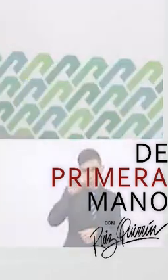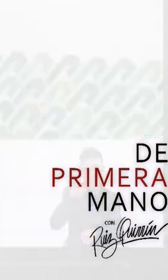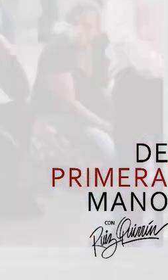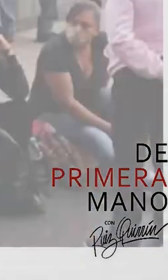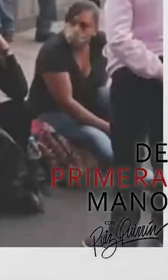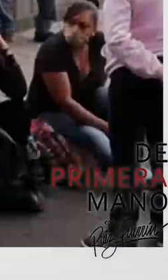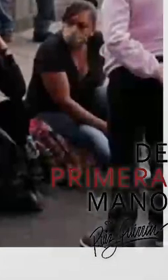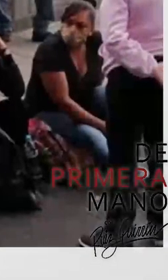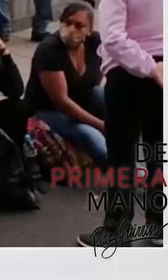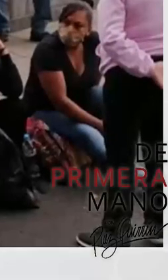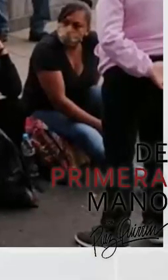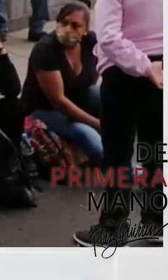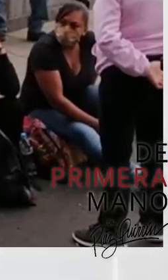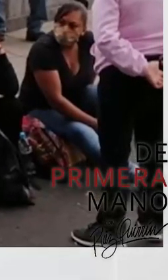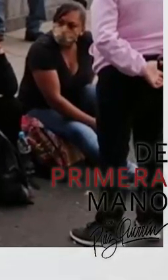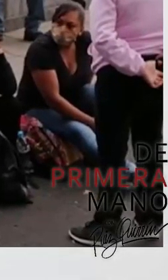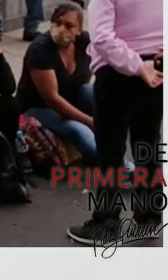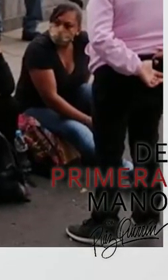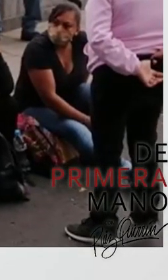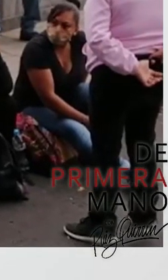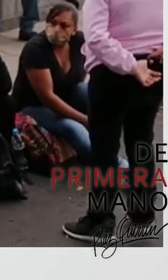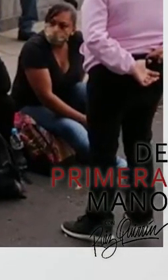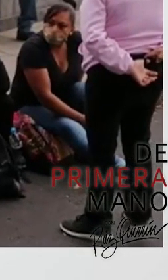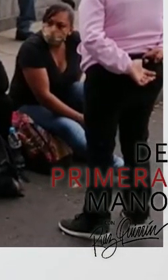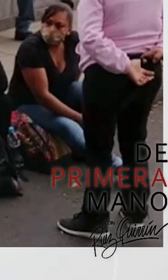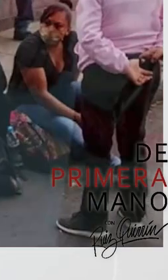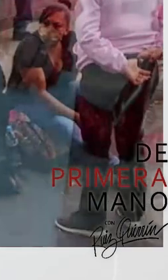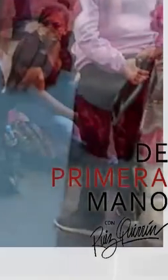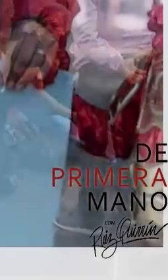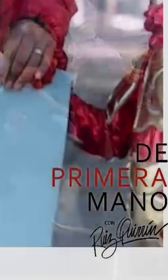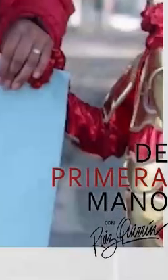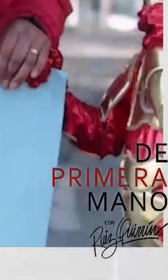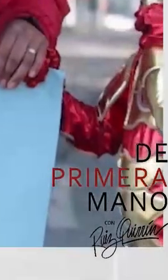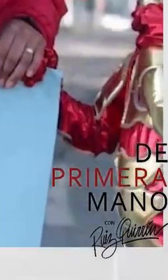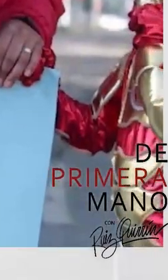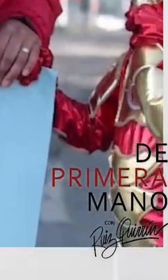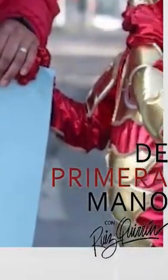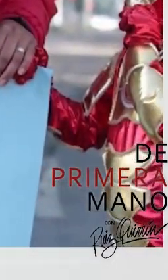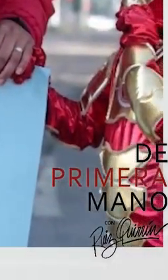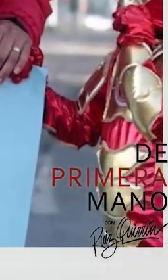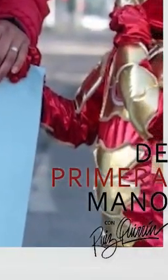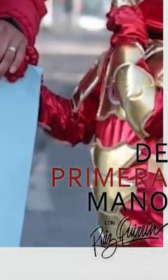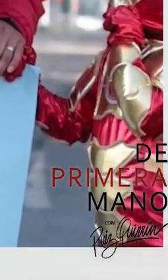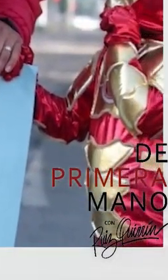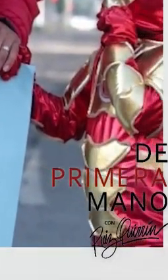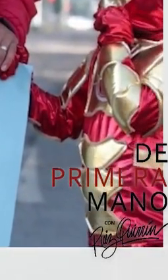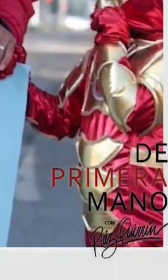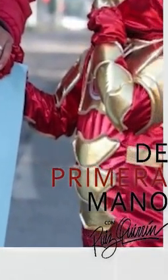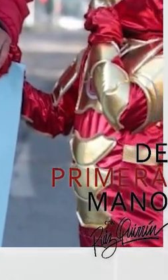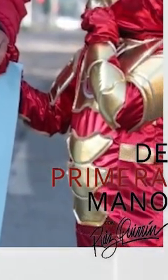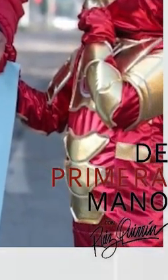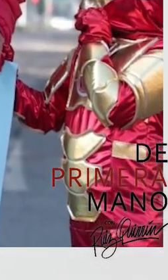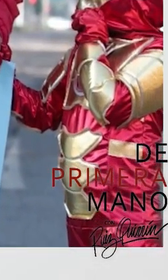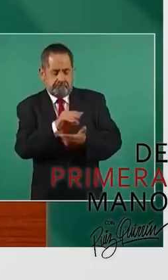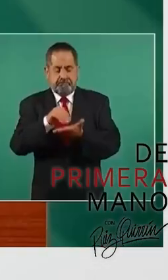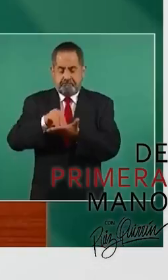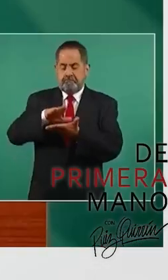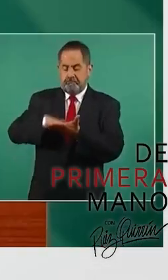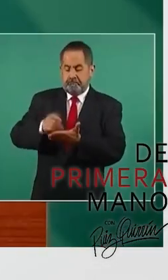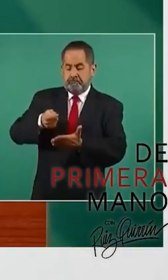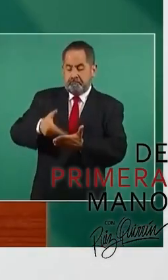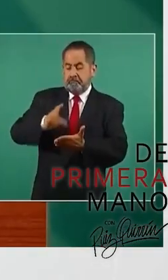Metro. Padres de niños con cáncer denunciaron que los medicamentos oncológicos prometidos por el gobierno para este fin de semana no llegaron.